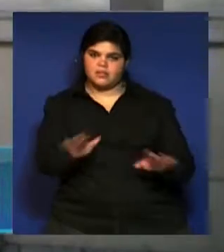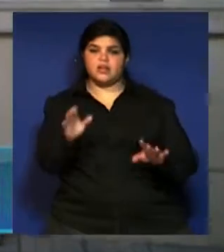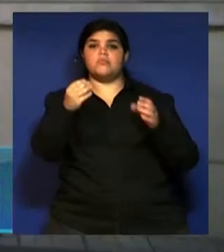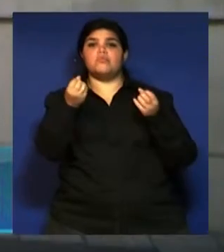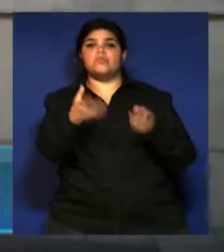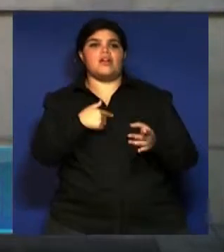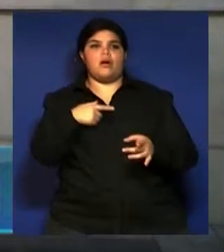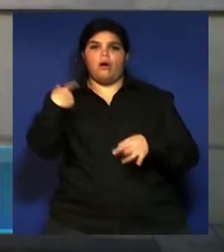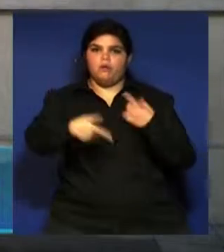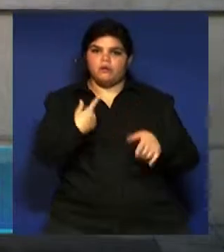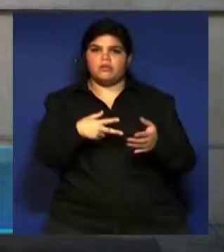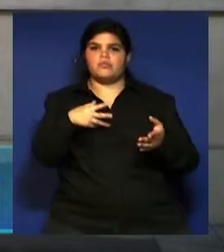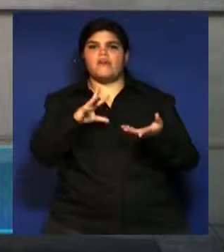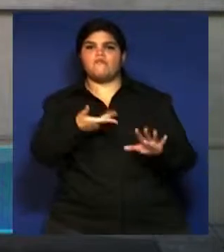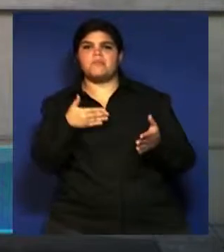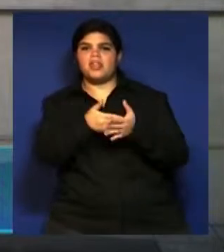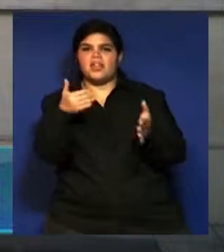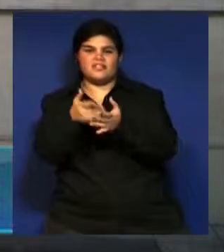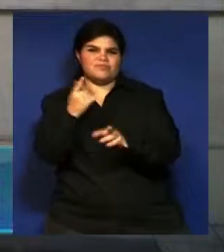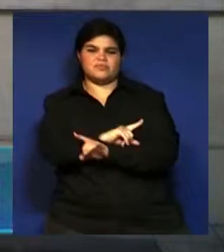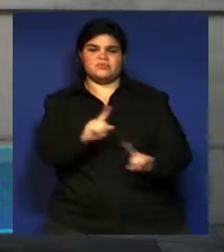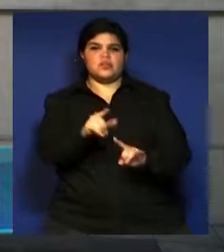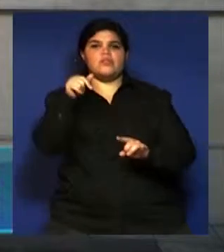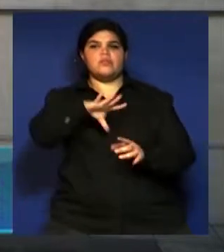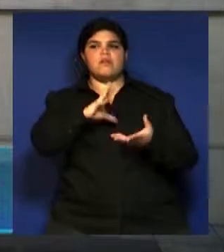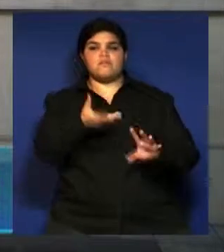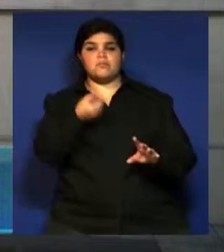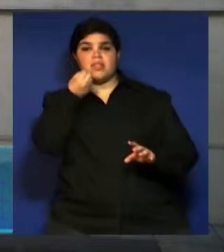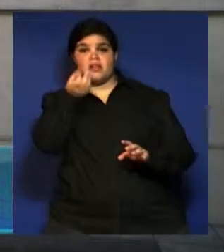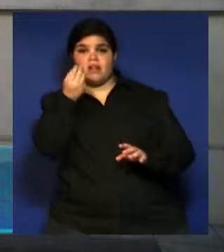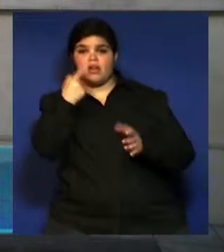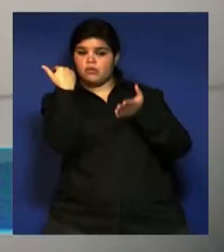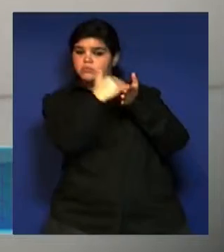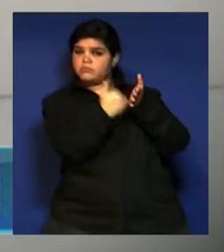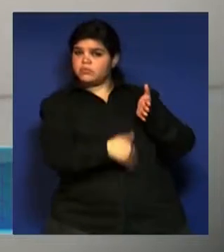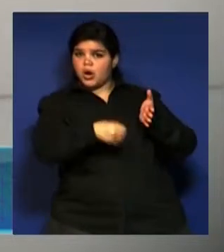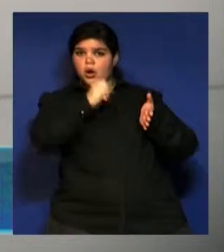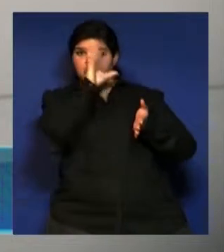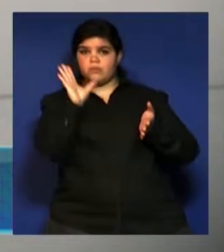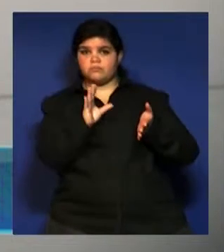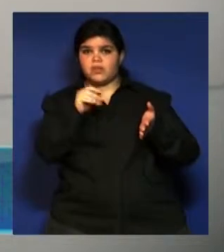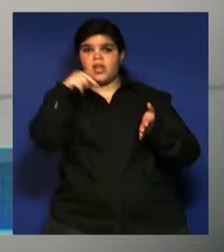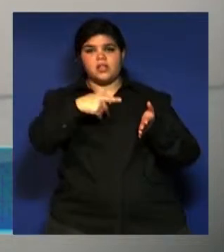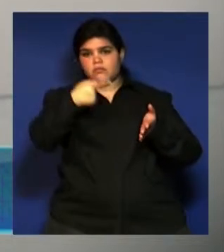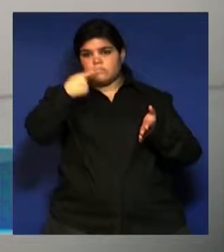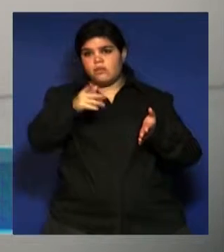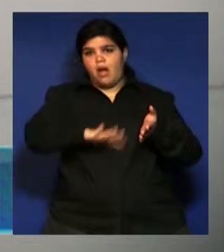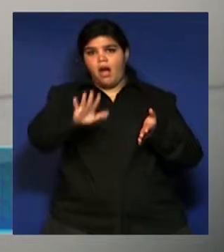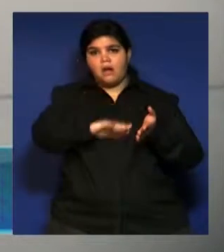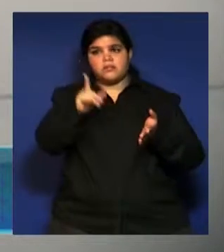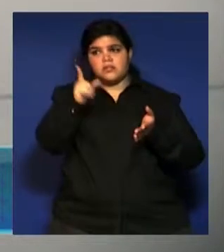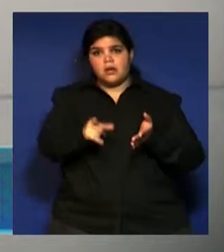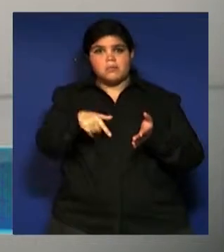poniendo trabas a algo tan elemental como uno llena casi una declaración jurada para cualquier cosa últimamente, Claro. o sea, hasta un formulario de